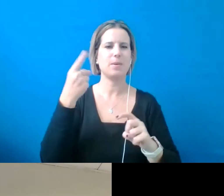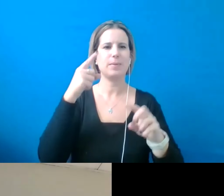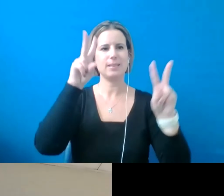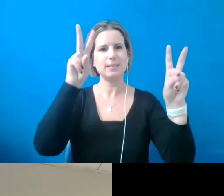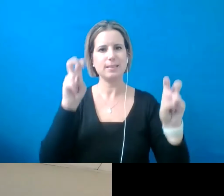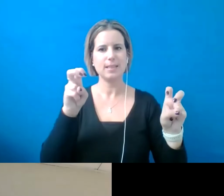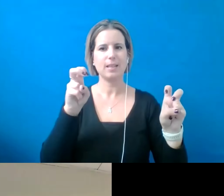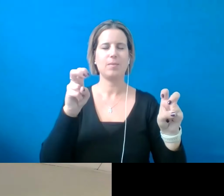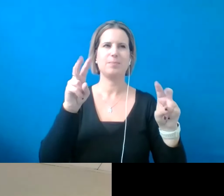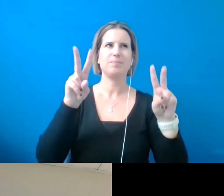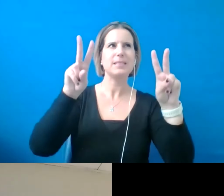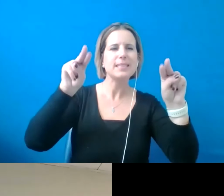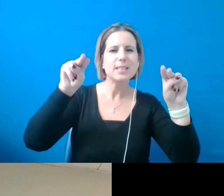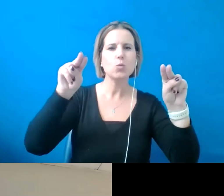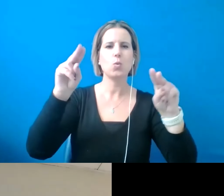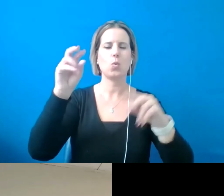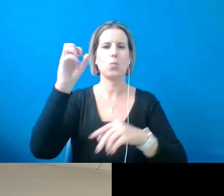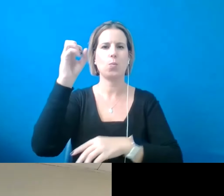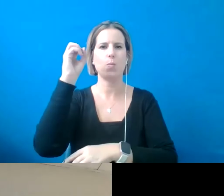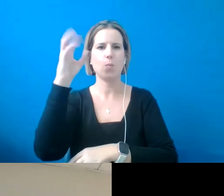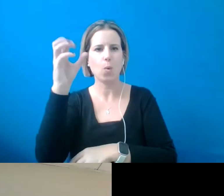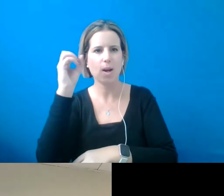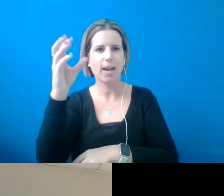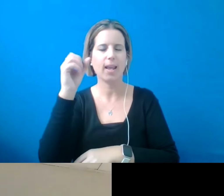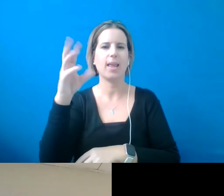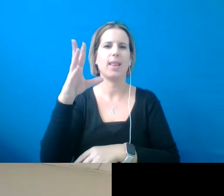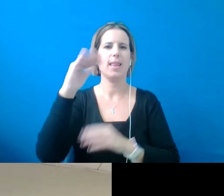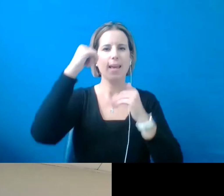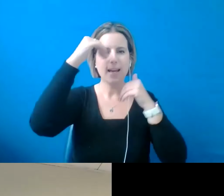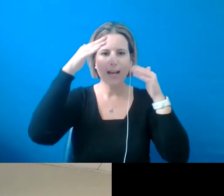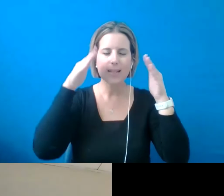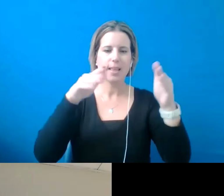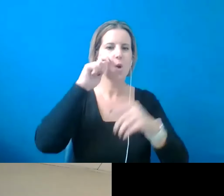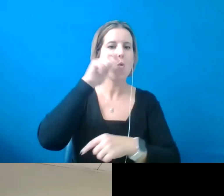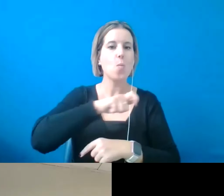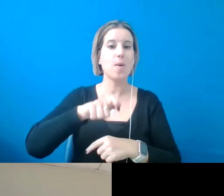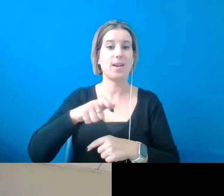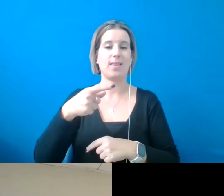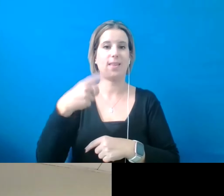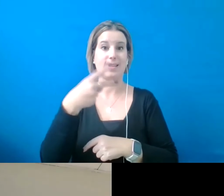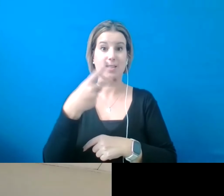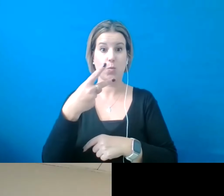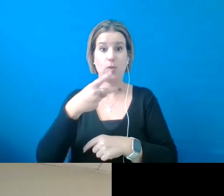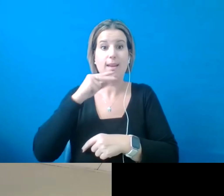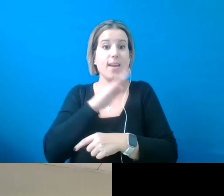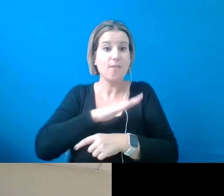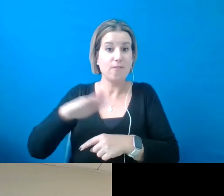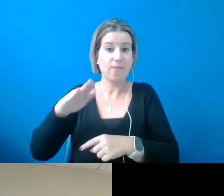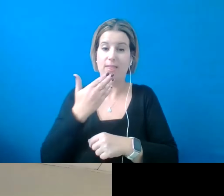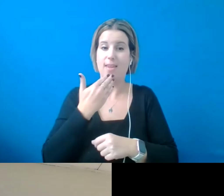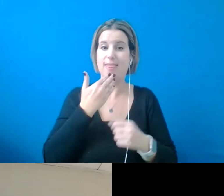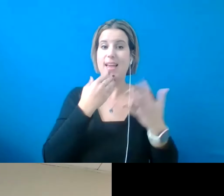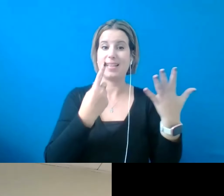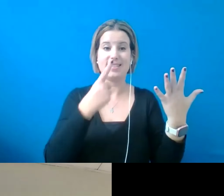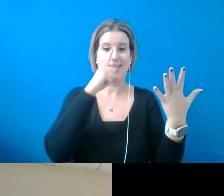título de la ponencia atención humanizada en la segunda infancia y adolescencia lo primero me quedó claro la segunda infancia tiene que ser a partir de los seis